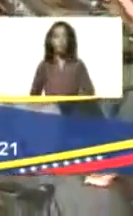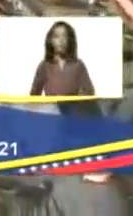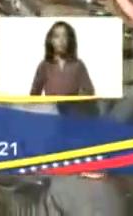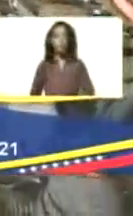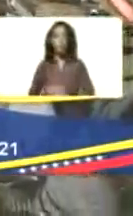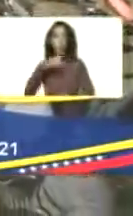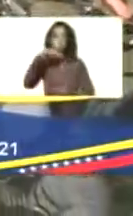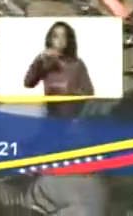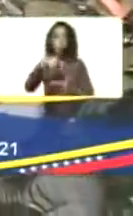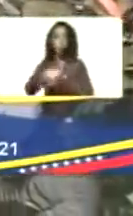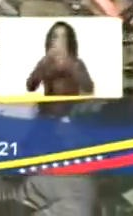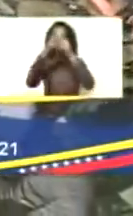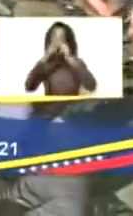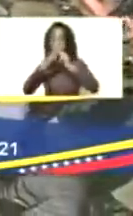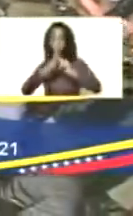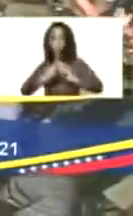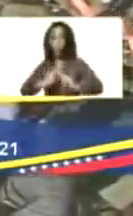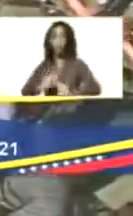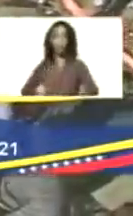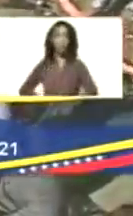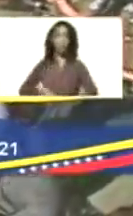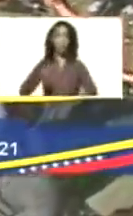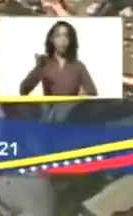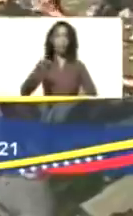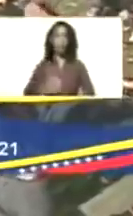Mención honorífica